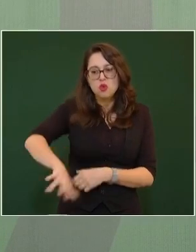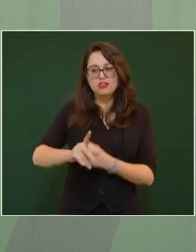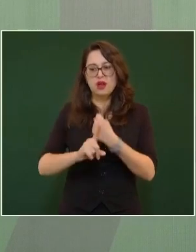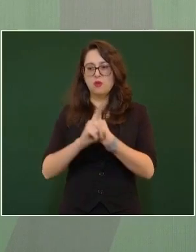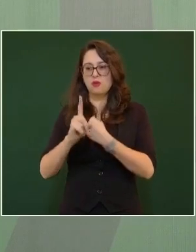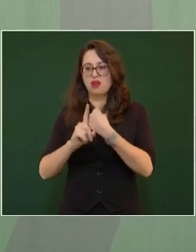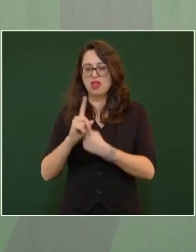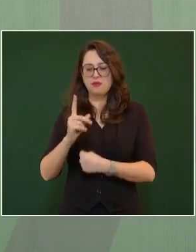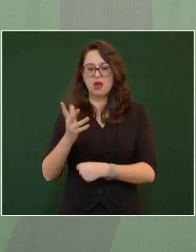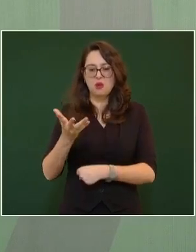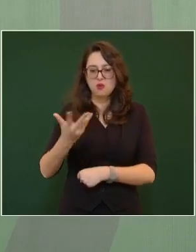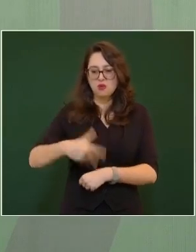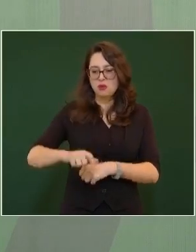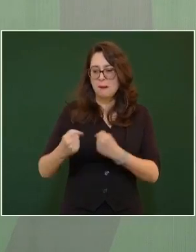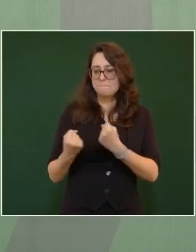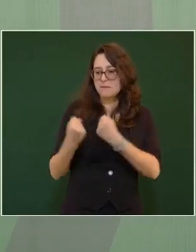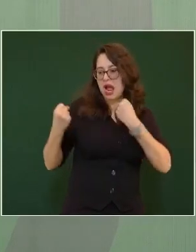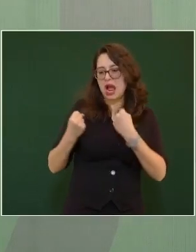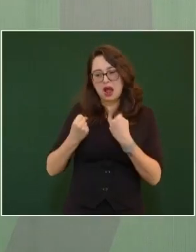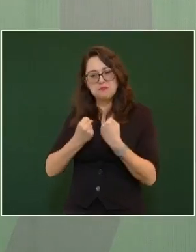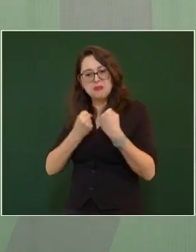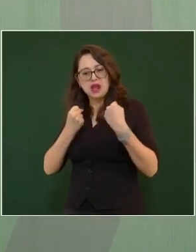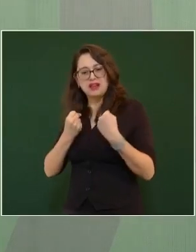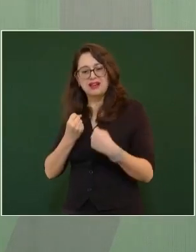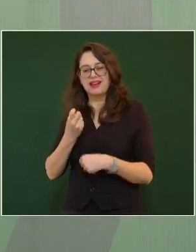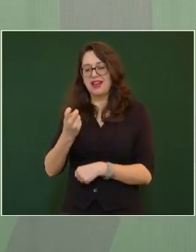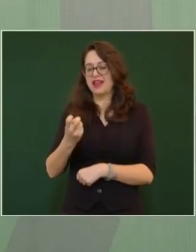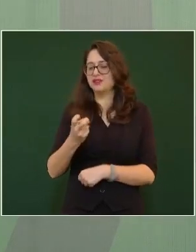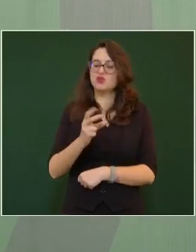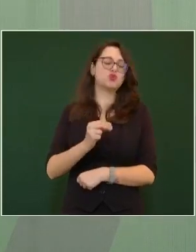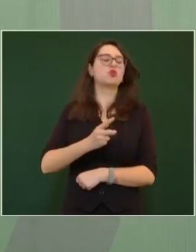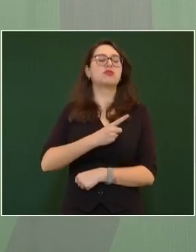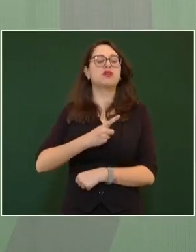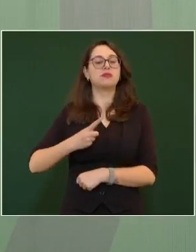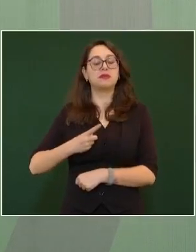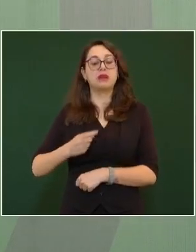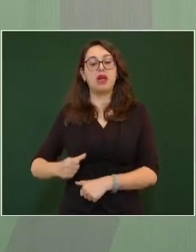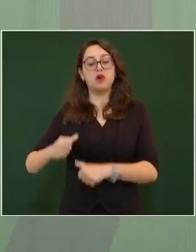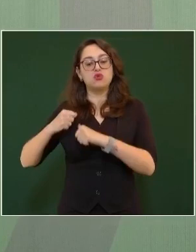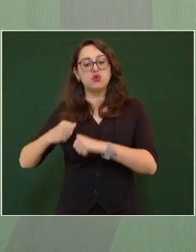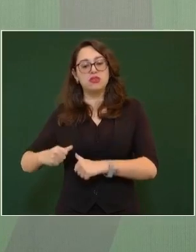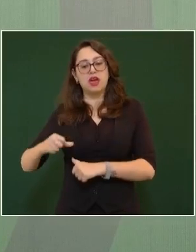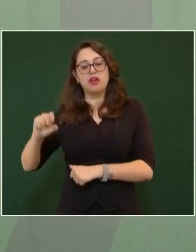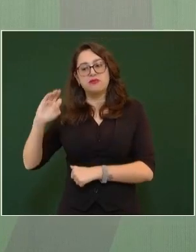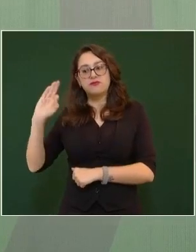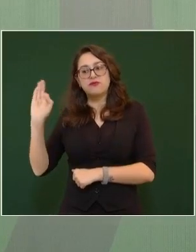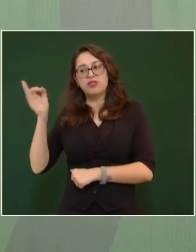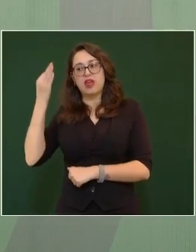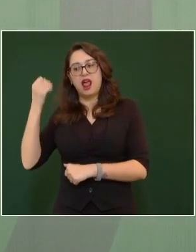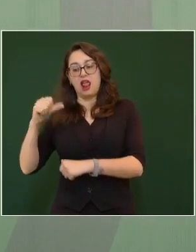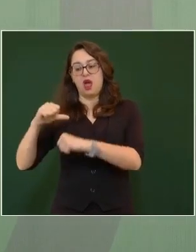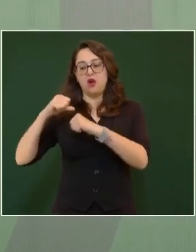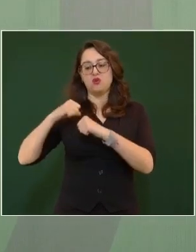porque entre autoridades, o sea, yo sí me confronto